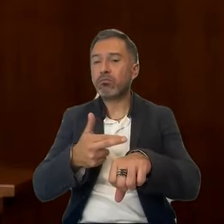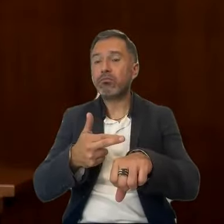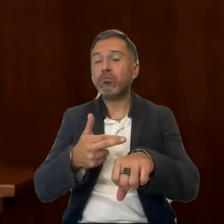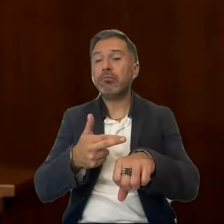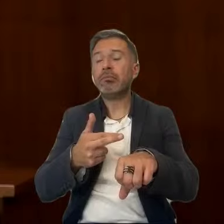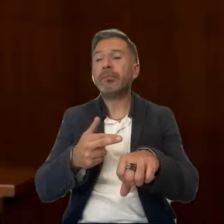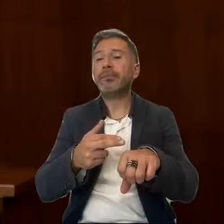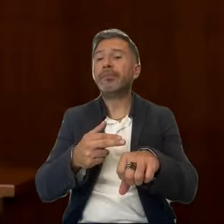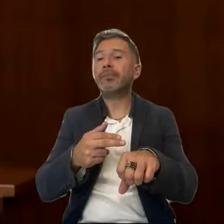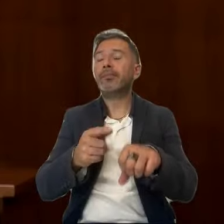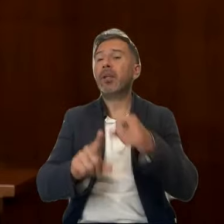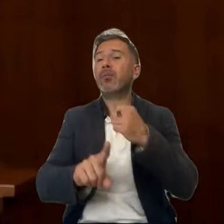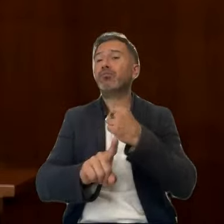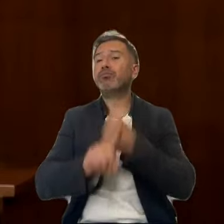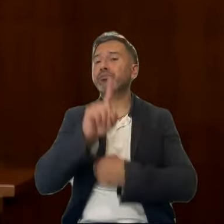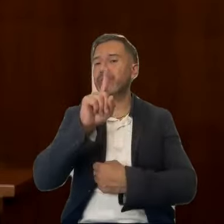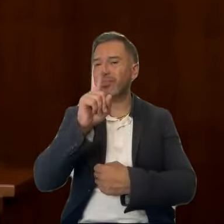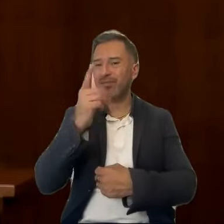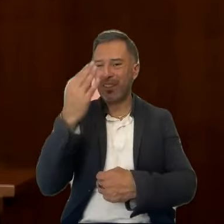presentaron con anterioridad,